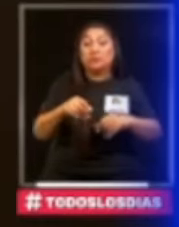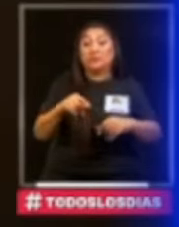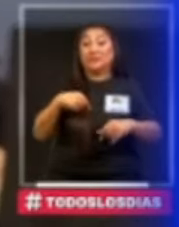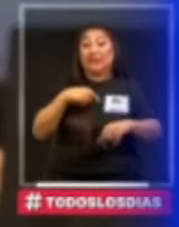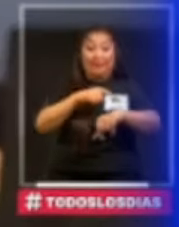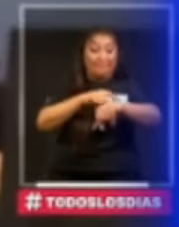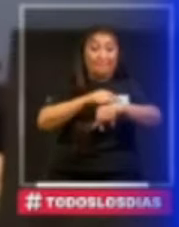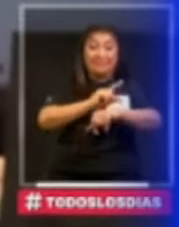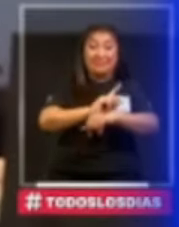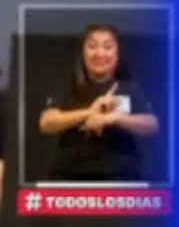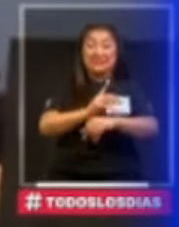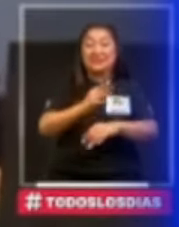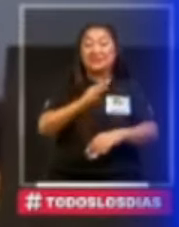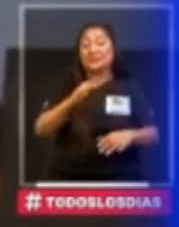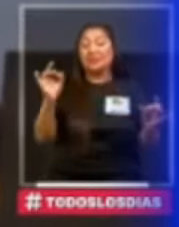para mí.